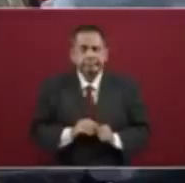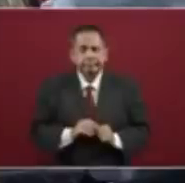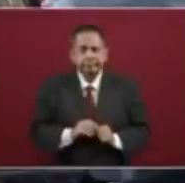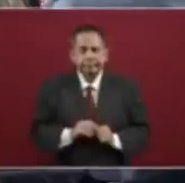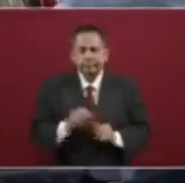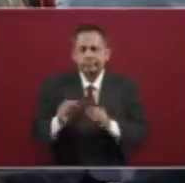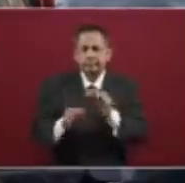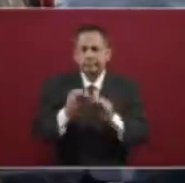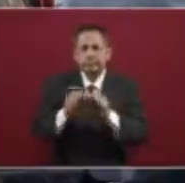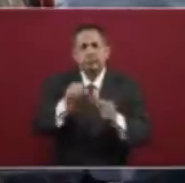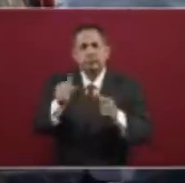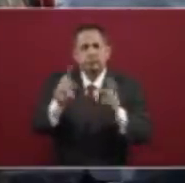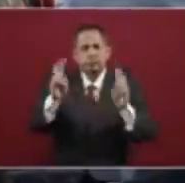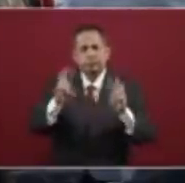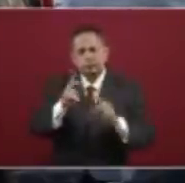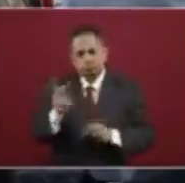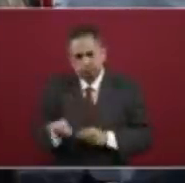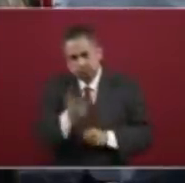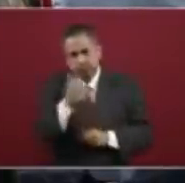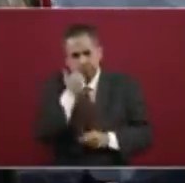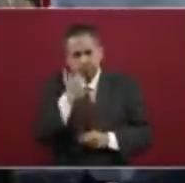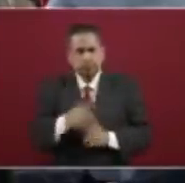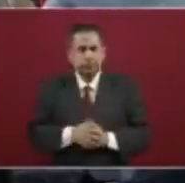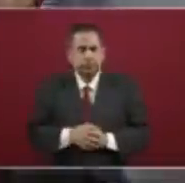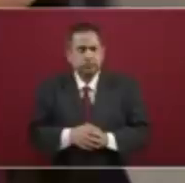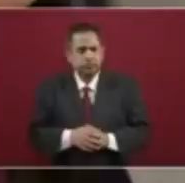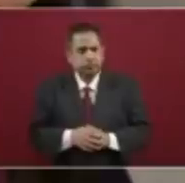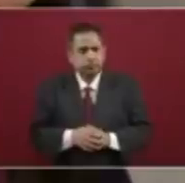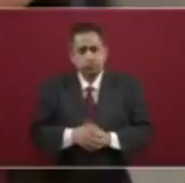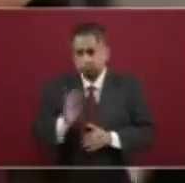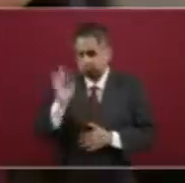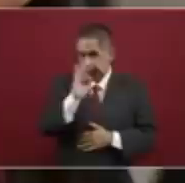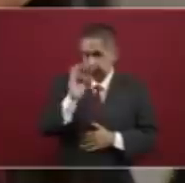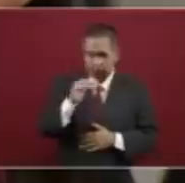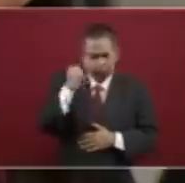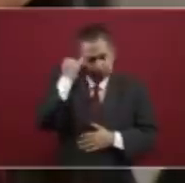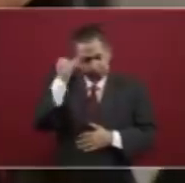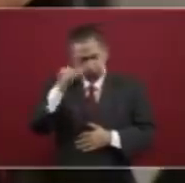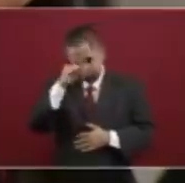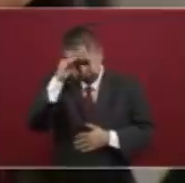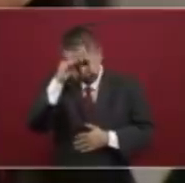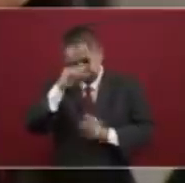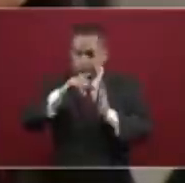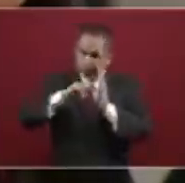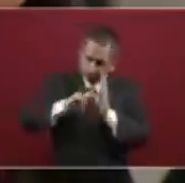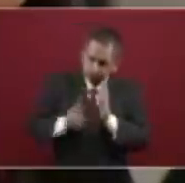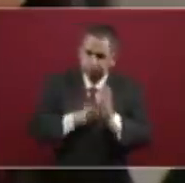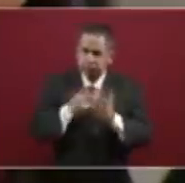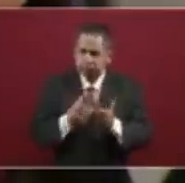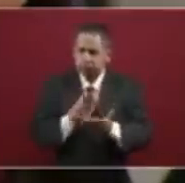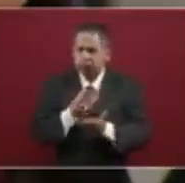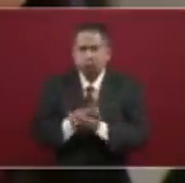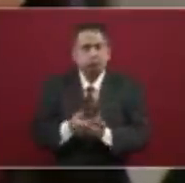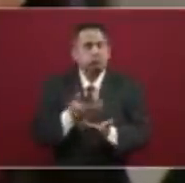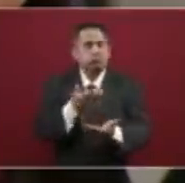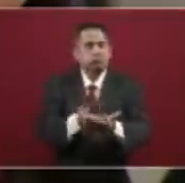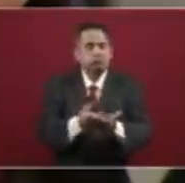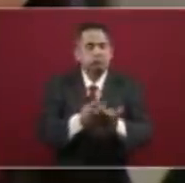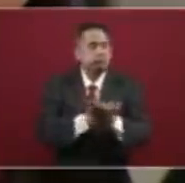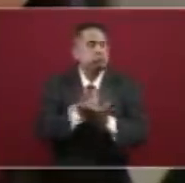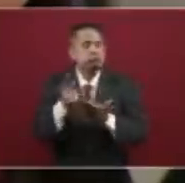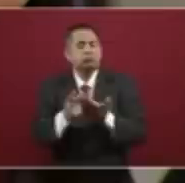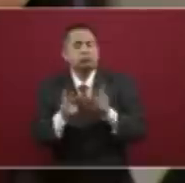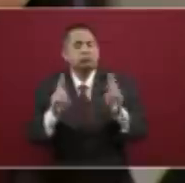Correcto. El otro tema que le quiero consultar es si existe la posibilidad de replantear el programa que se está otorgando